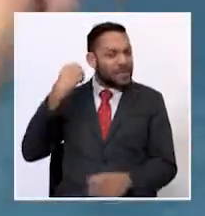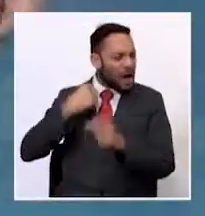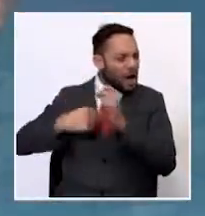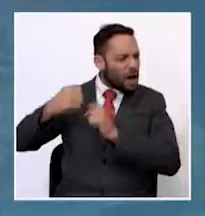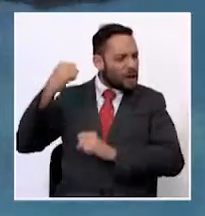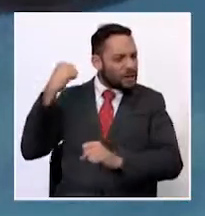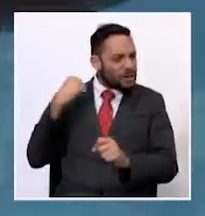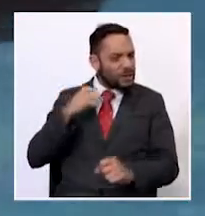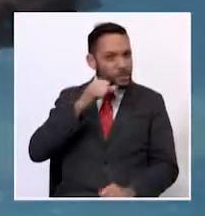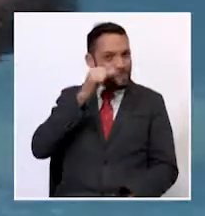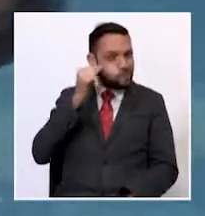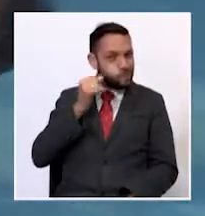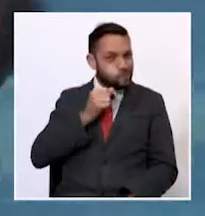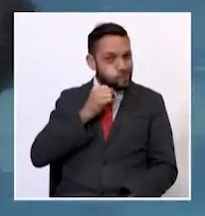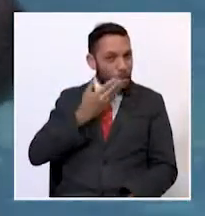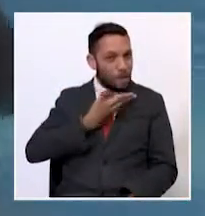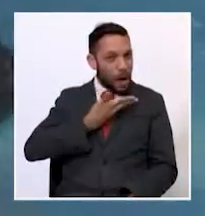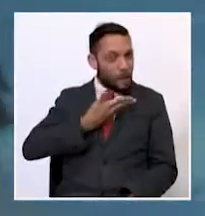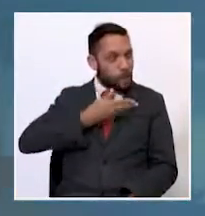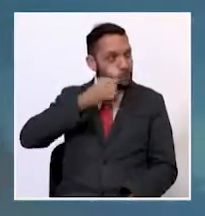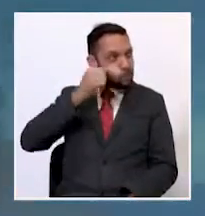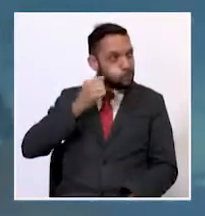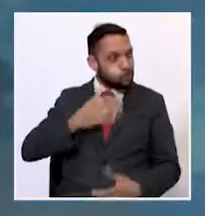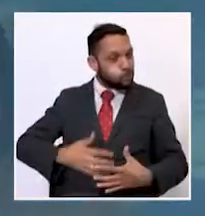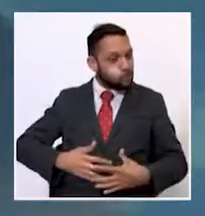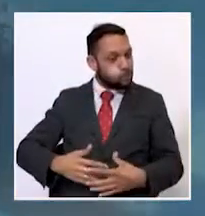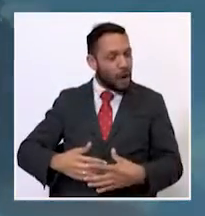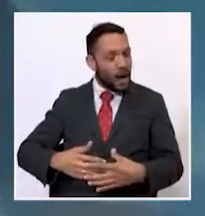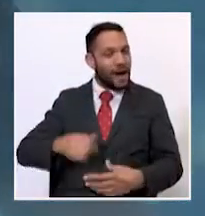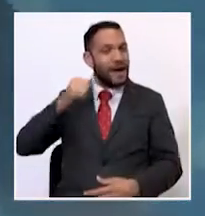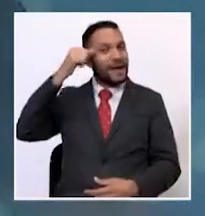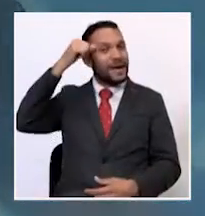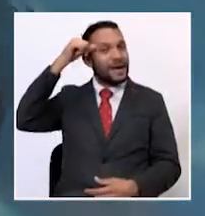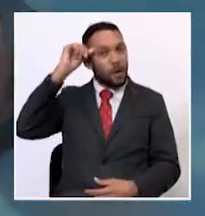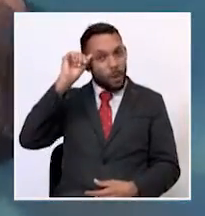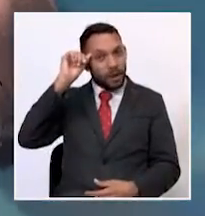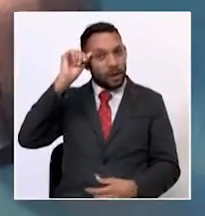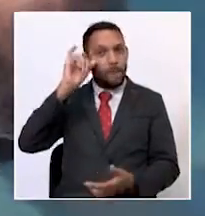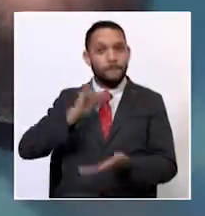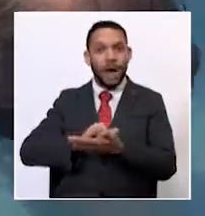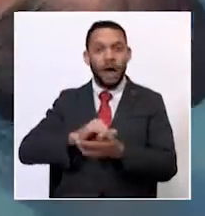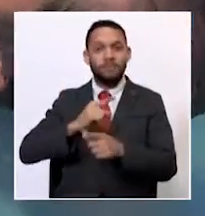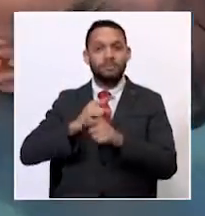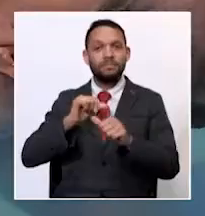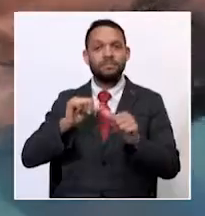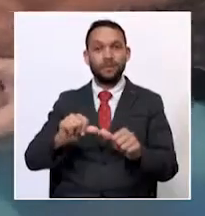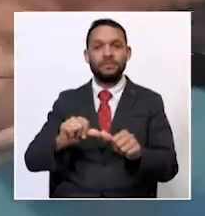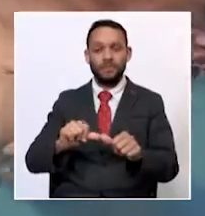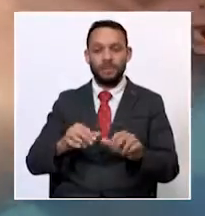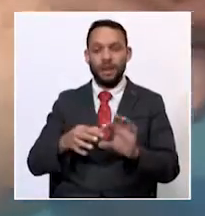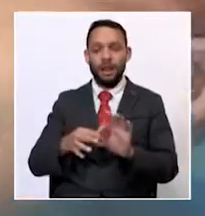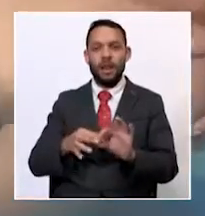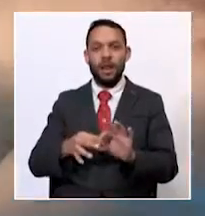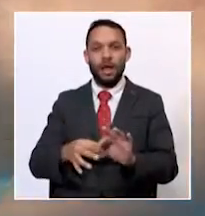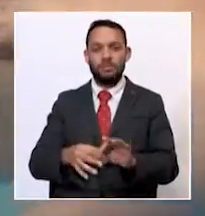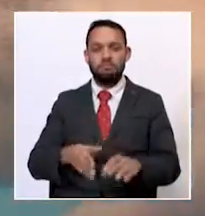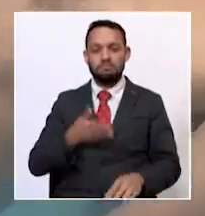termalizada, está a una temperatura de más o menos 34 grados, lo que nos hace estar completamente